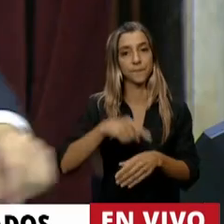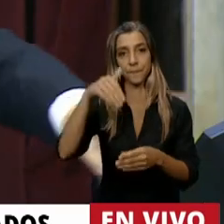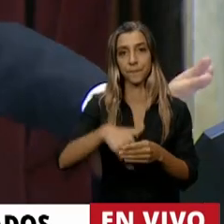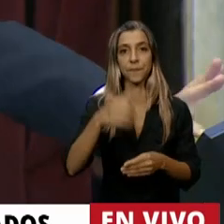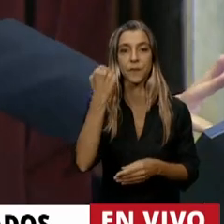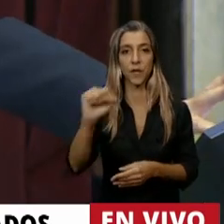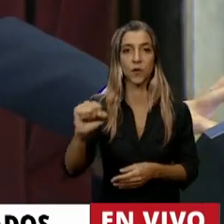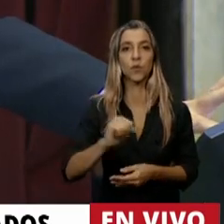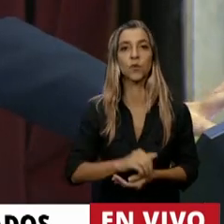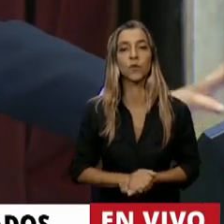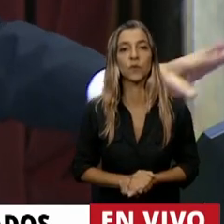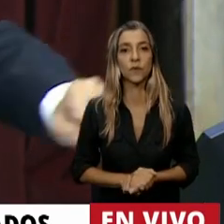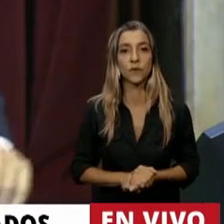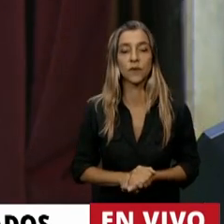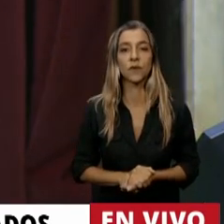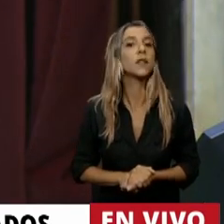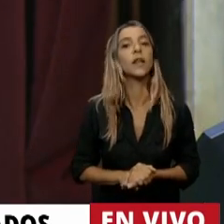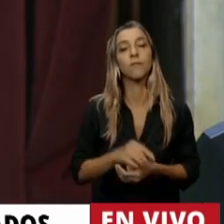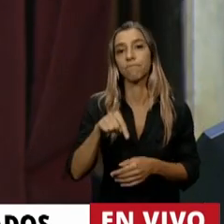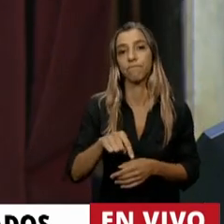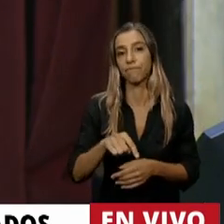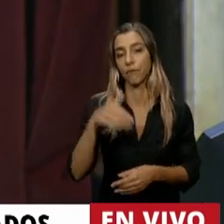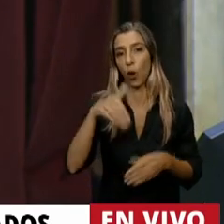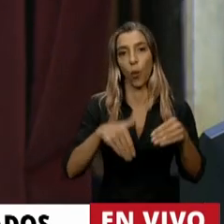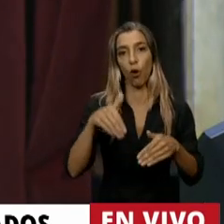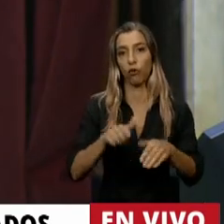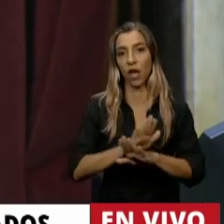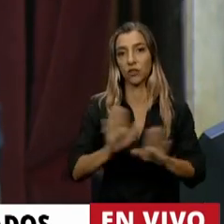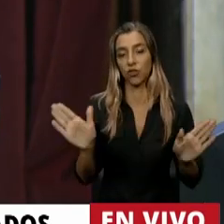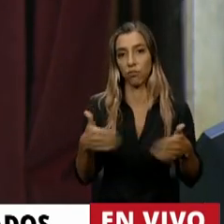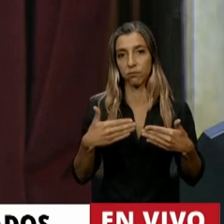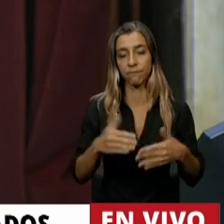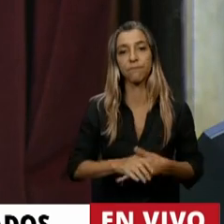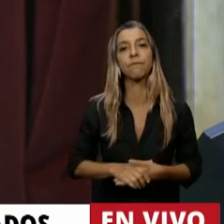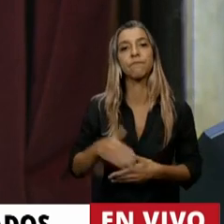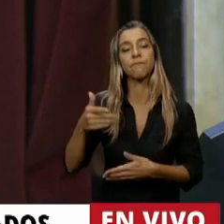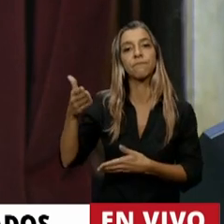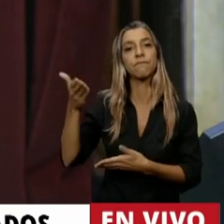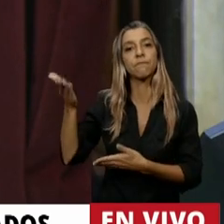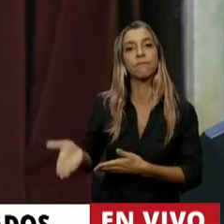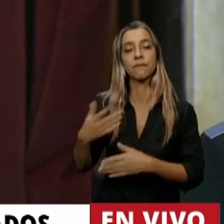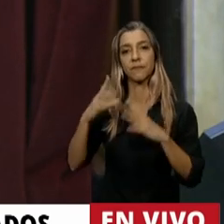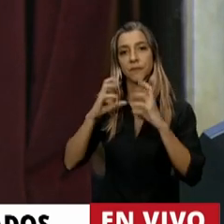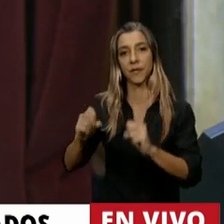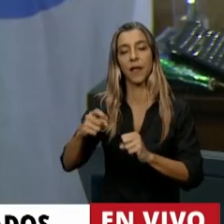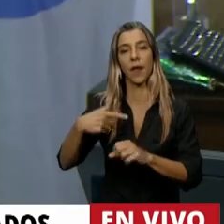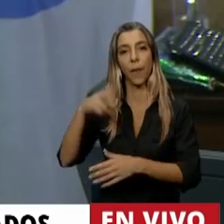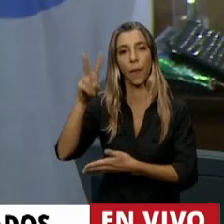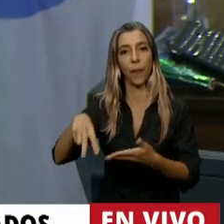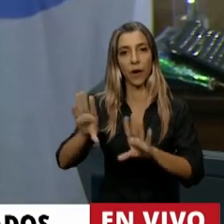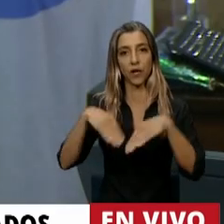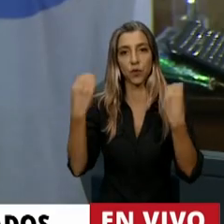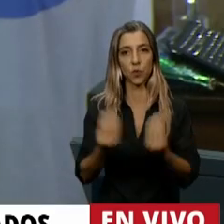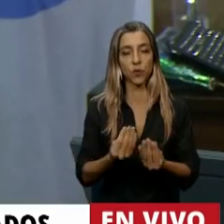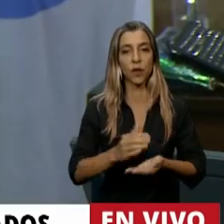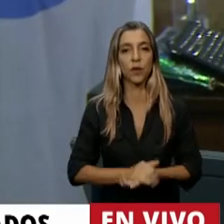Ausente a la hora de votar. Se cierra la votación. Por secretaría se dará lectura del resultado.